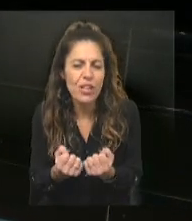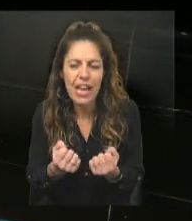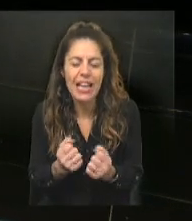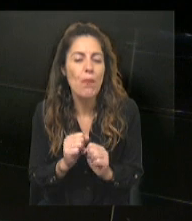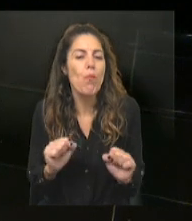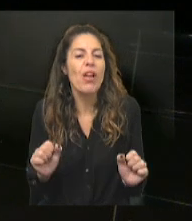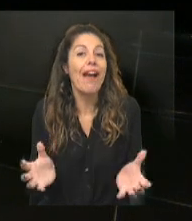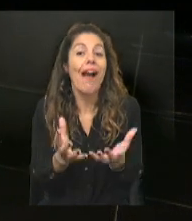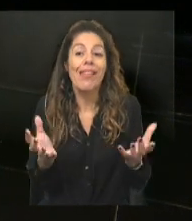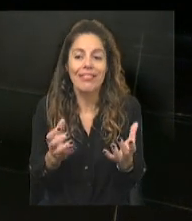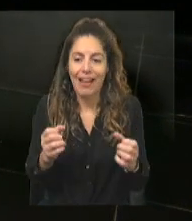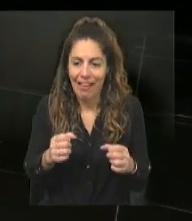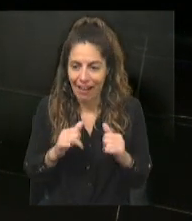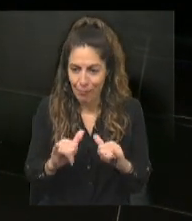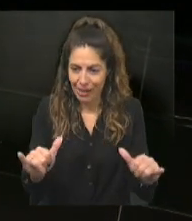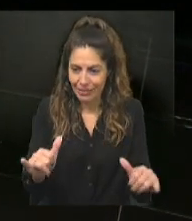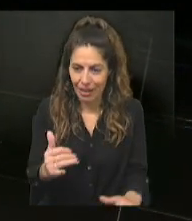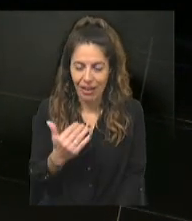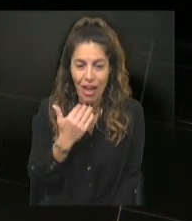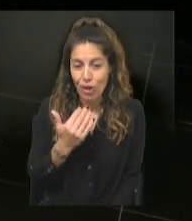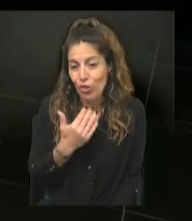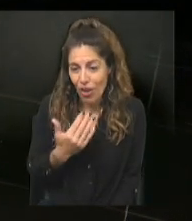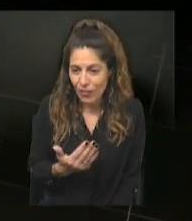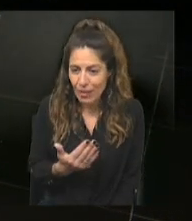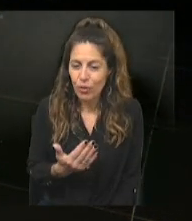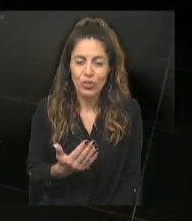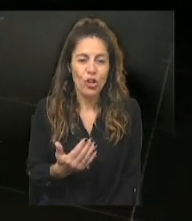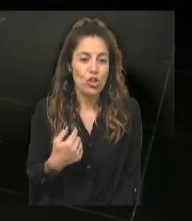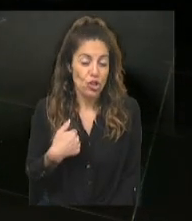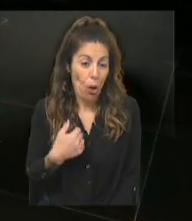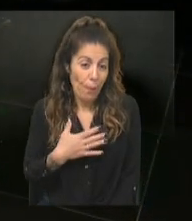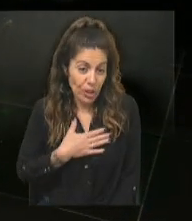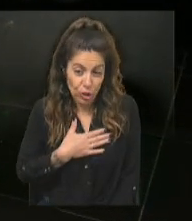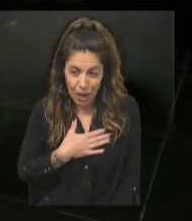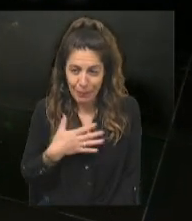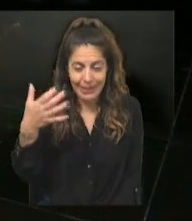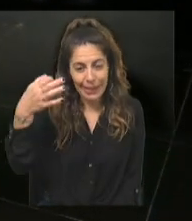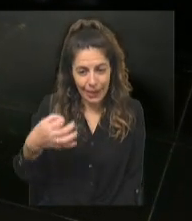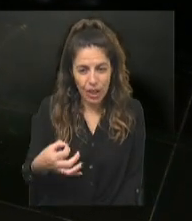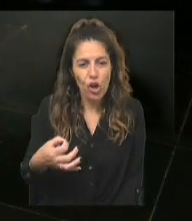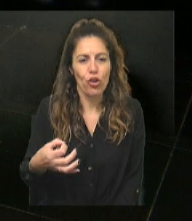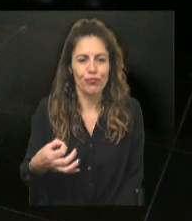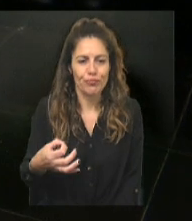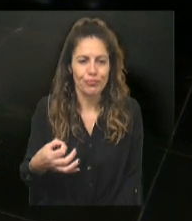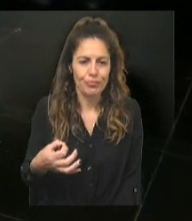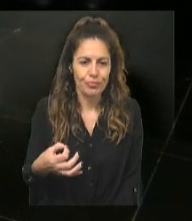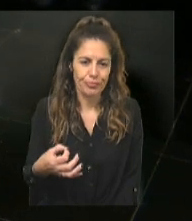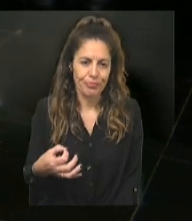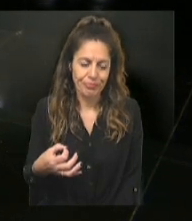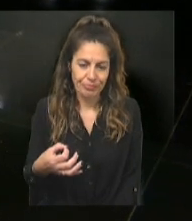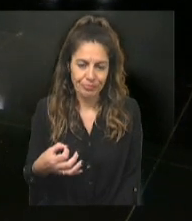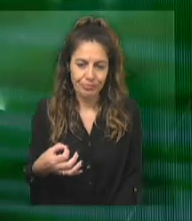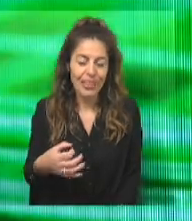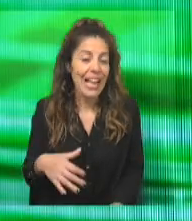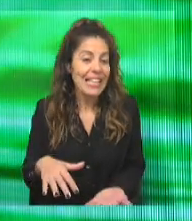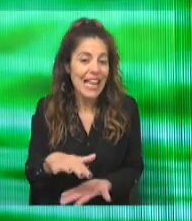la campaña bueno no sabemos Eh yo personalmente creo que que el